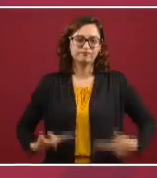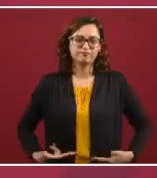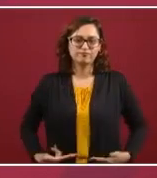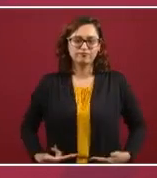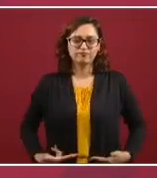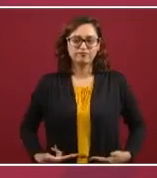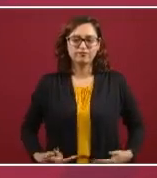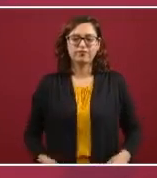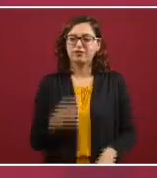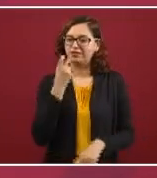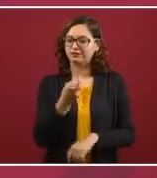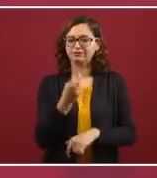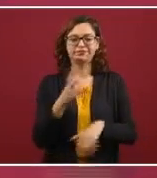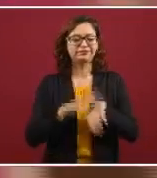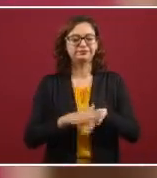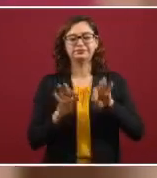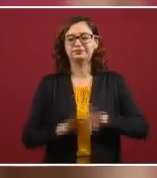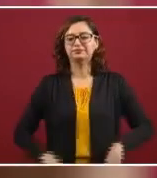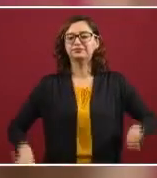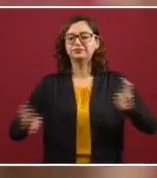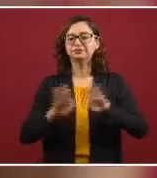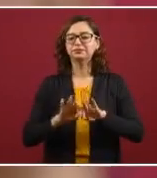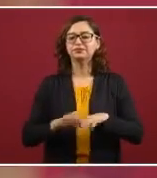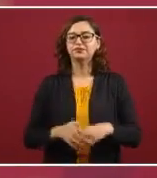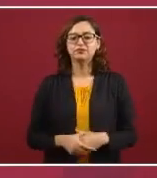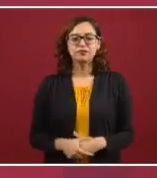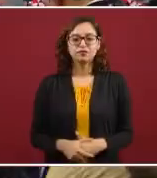Eso es lo más importante.